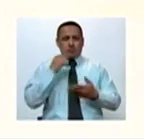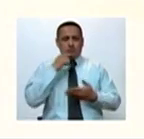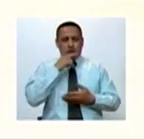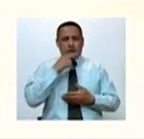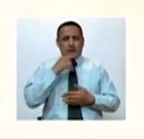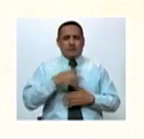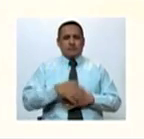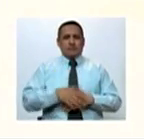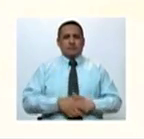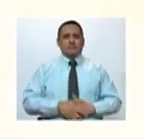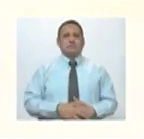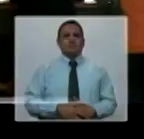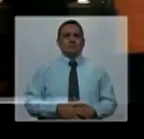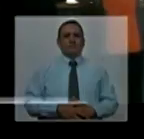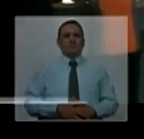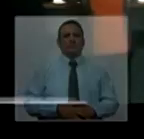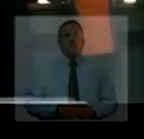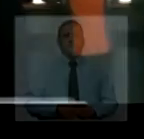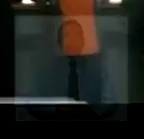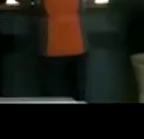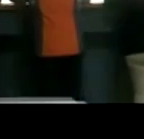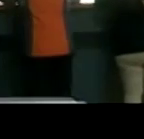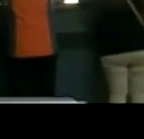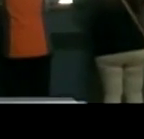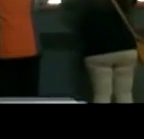Aliaga, bienvenidos.